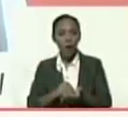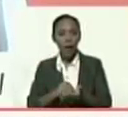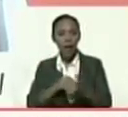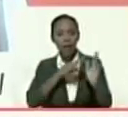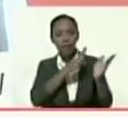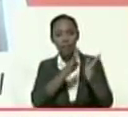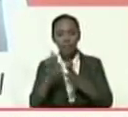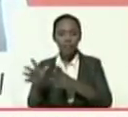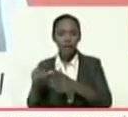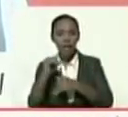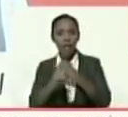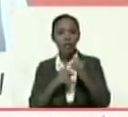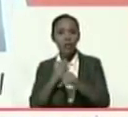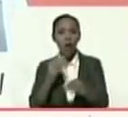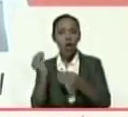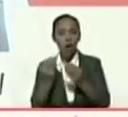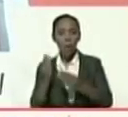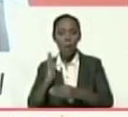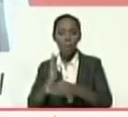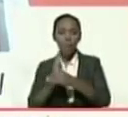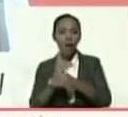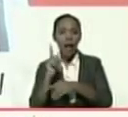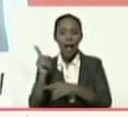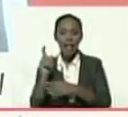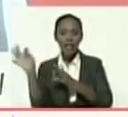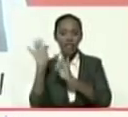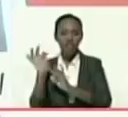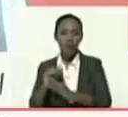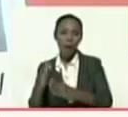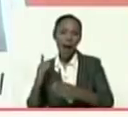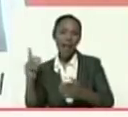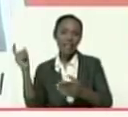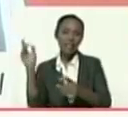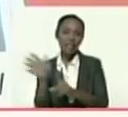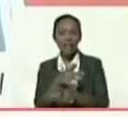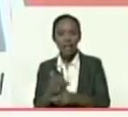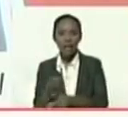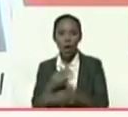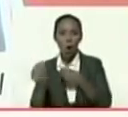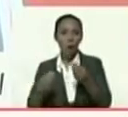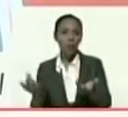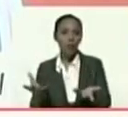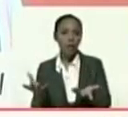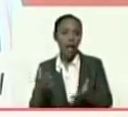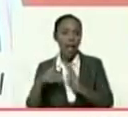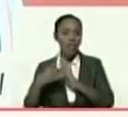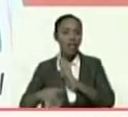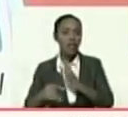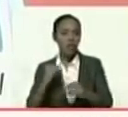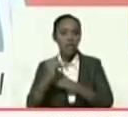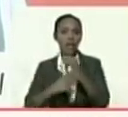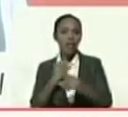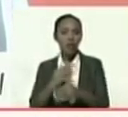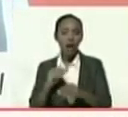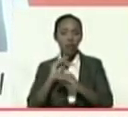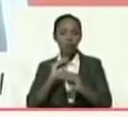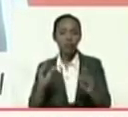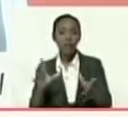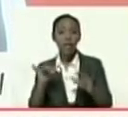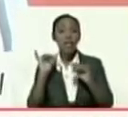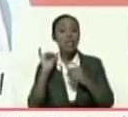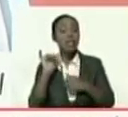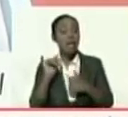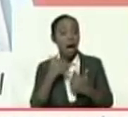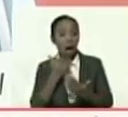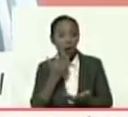tipo de agresiones, no? Si hay alguna instancia o algo, el derecho internacional, en fin, ¿dónde acudir? Y si tienen más